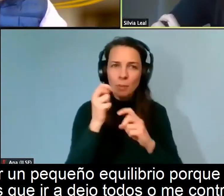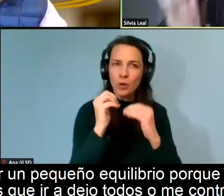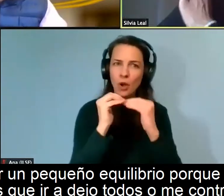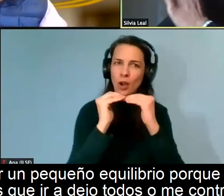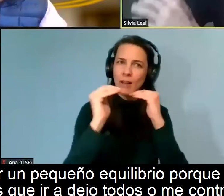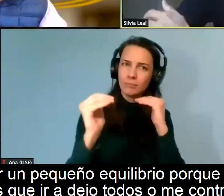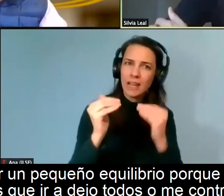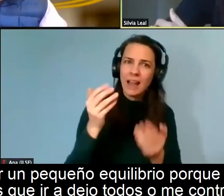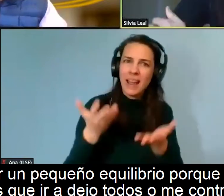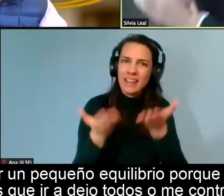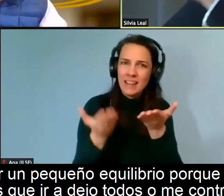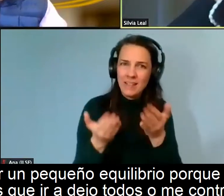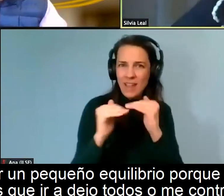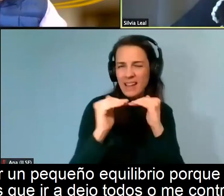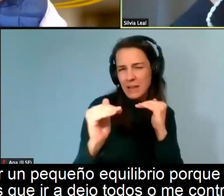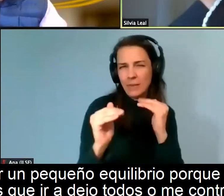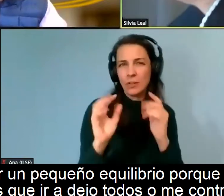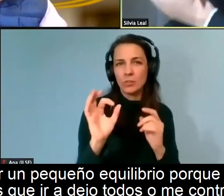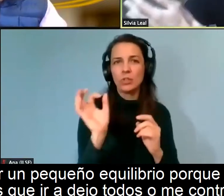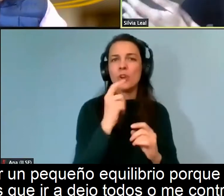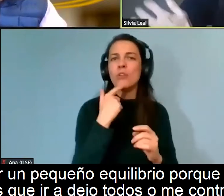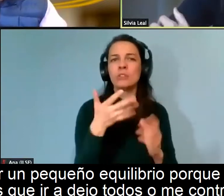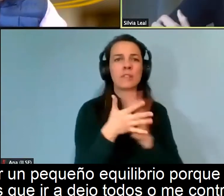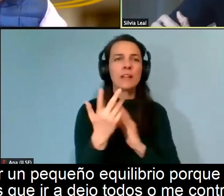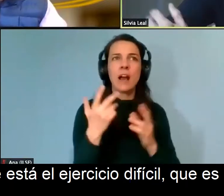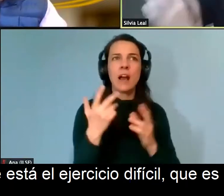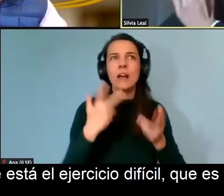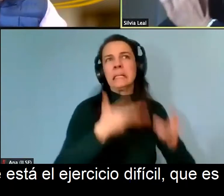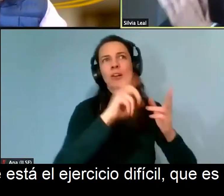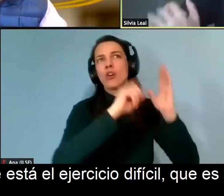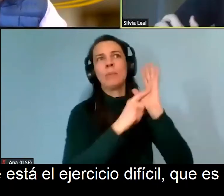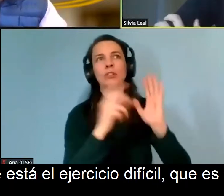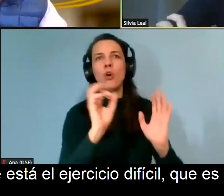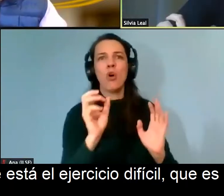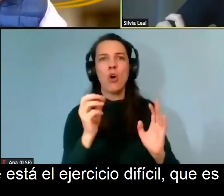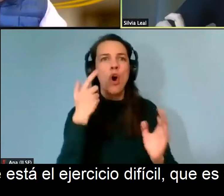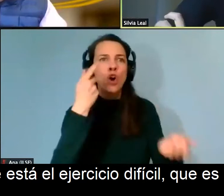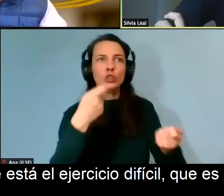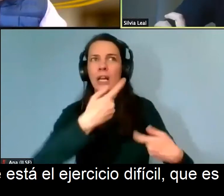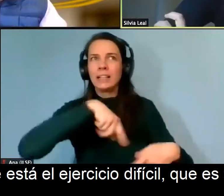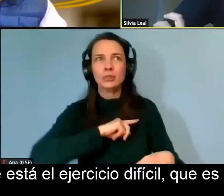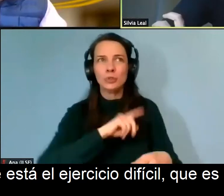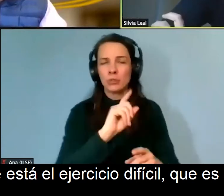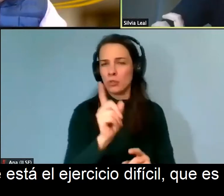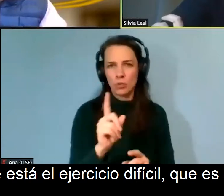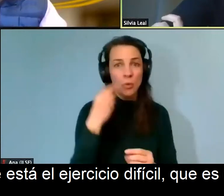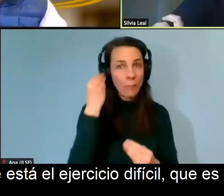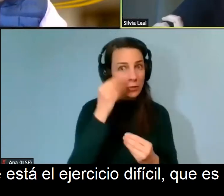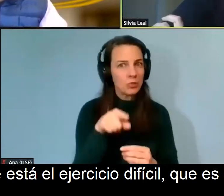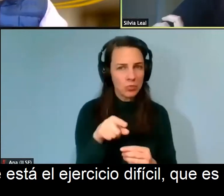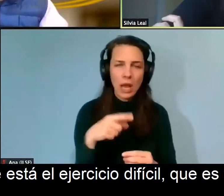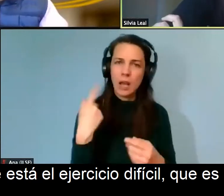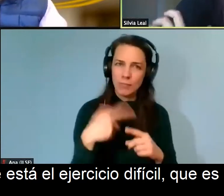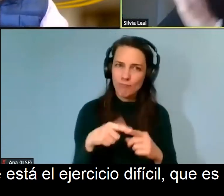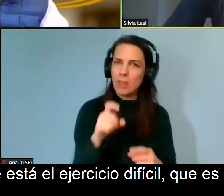porque creo que tampoco tenemos que ir a dejo todos o me controlan todos, ¿no? Yo creo que aquí está el ejercicio difícil, ¿no? Que es el